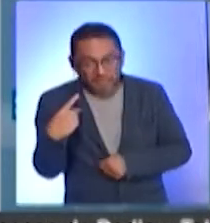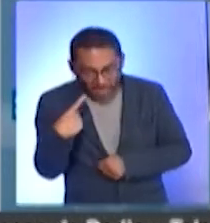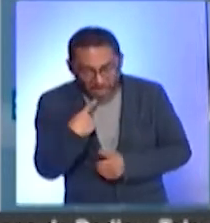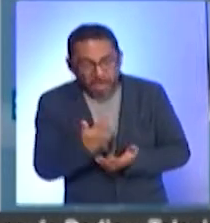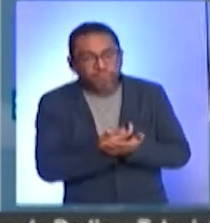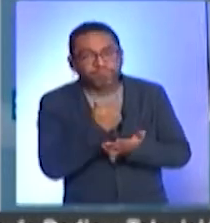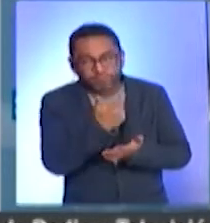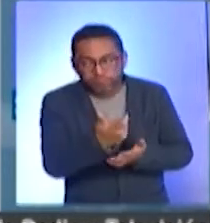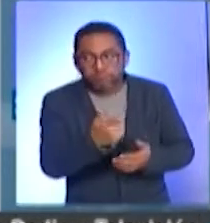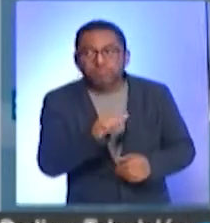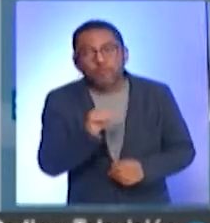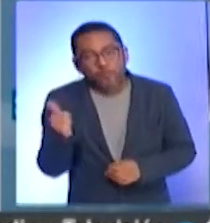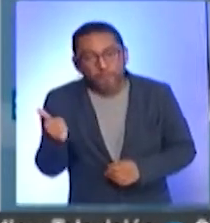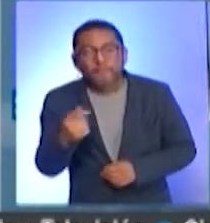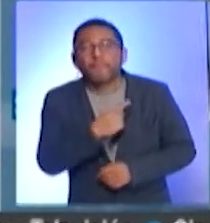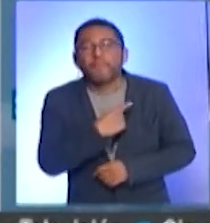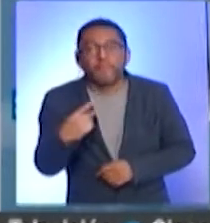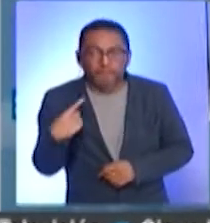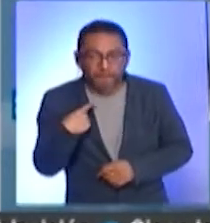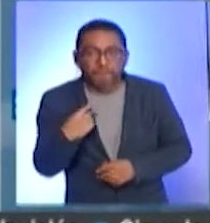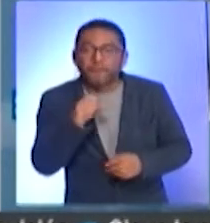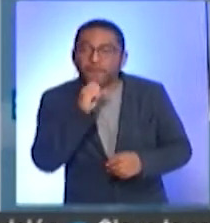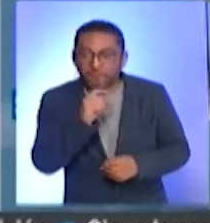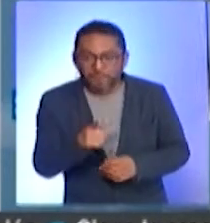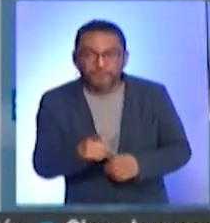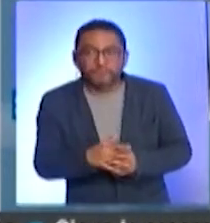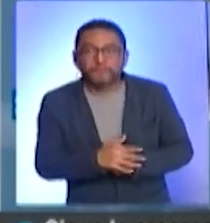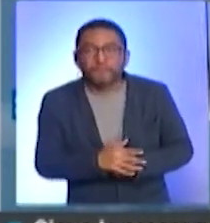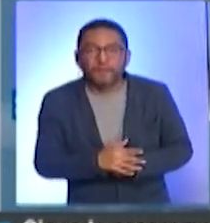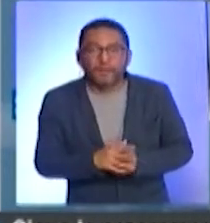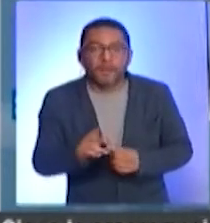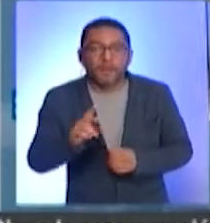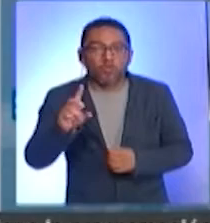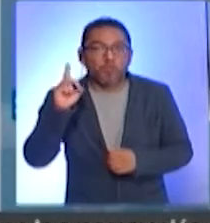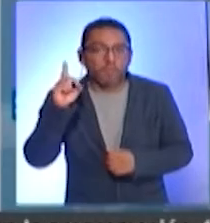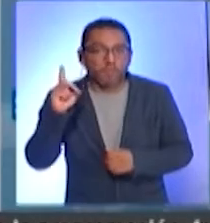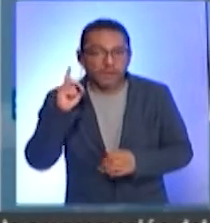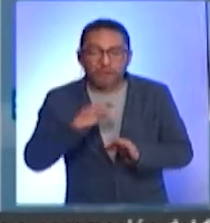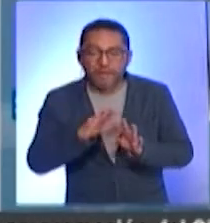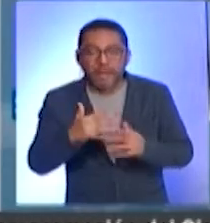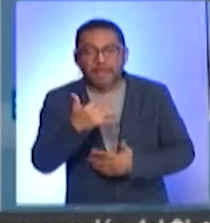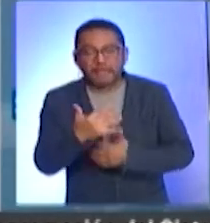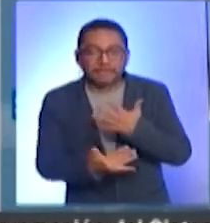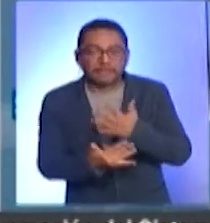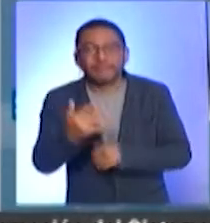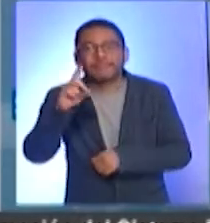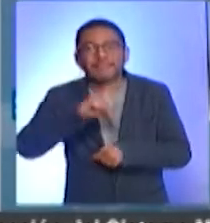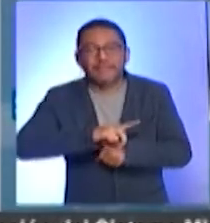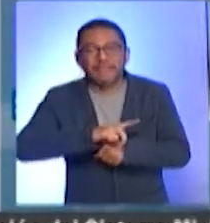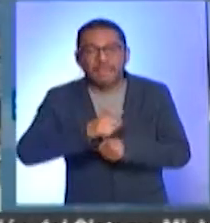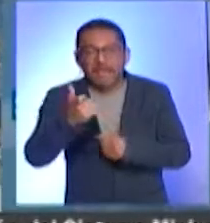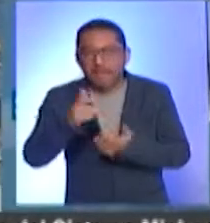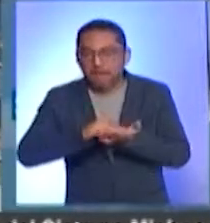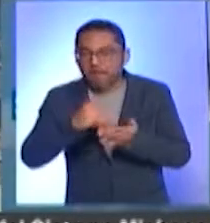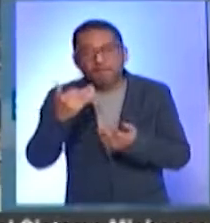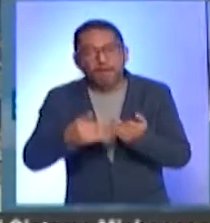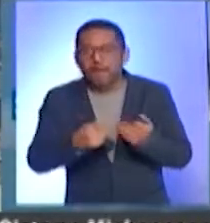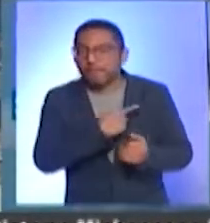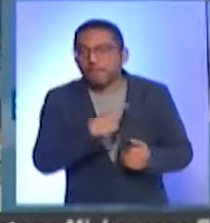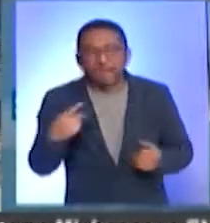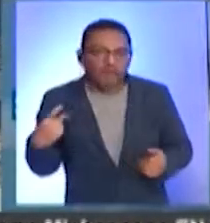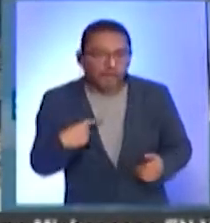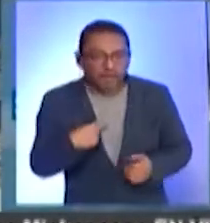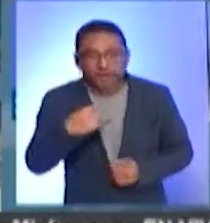y adeudamos ya a partir del día domingo la quincena corriente para poder